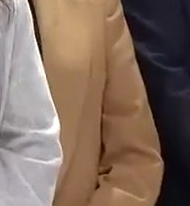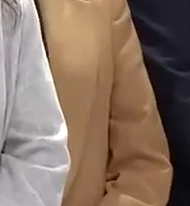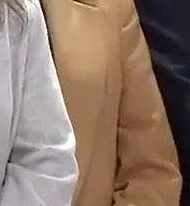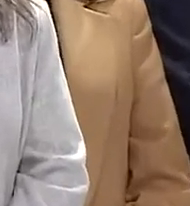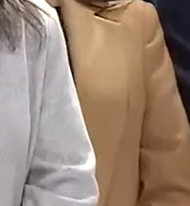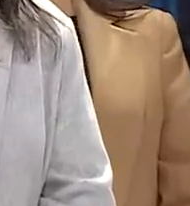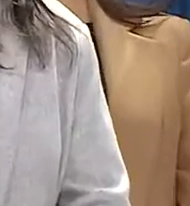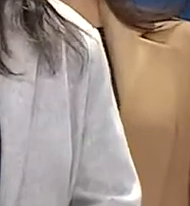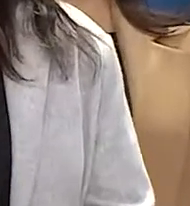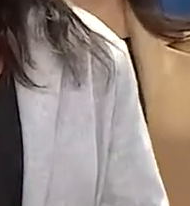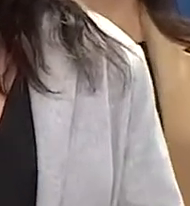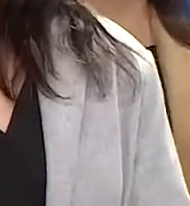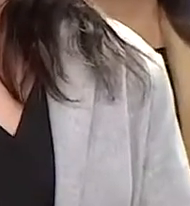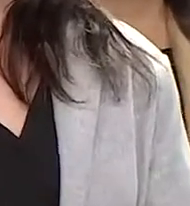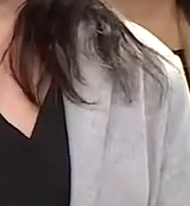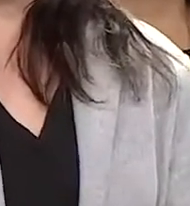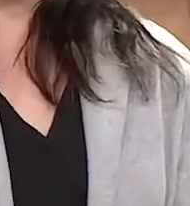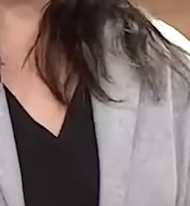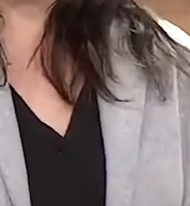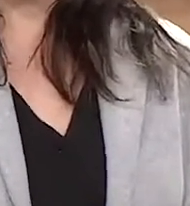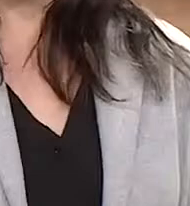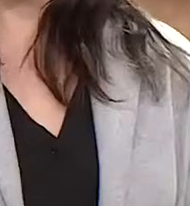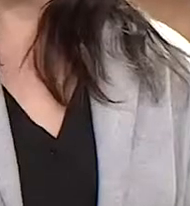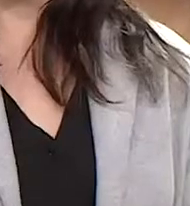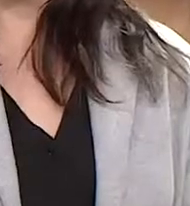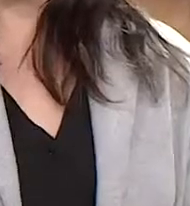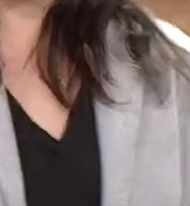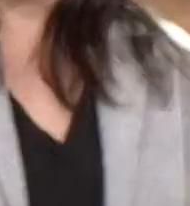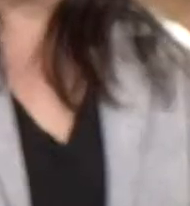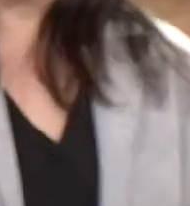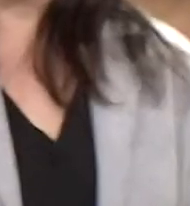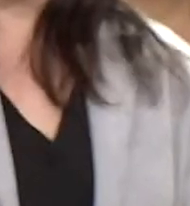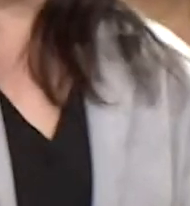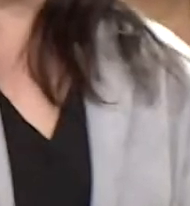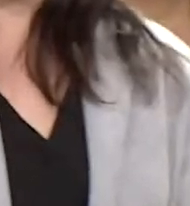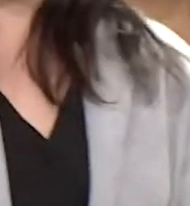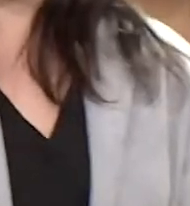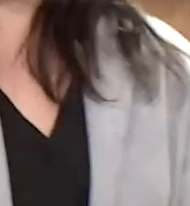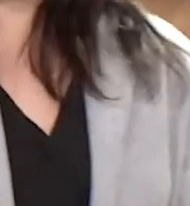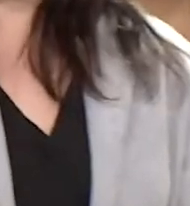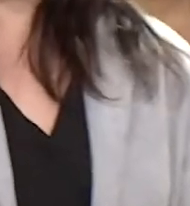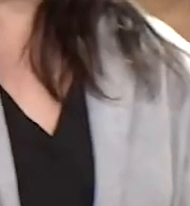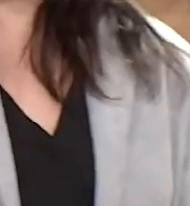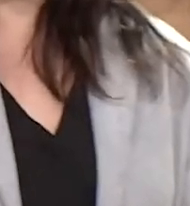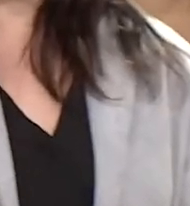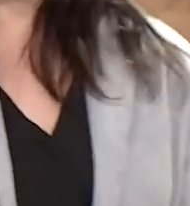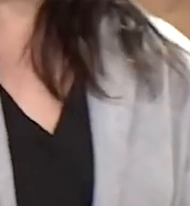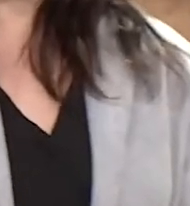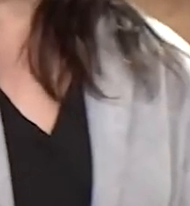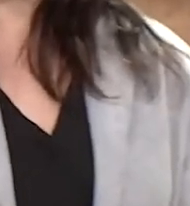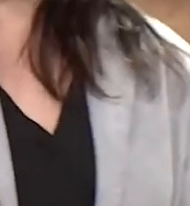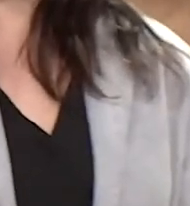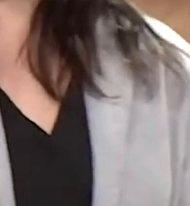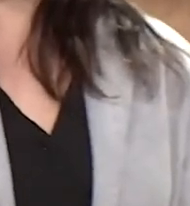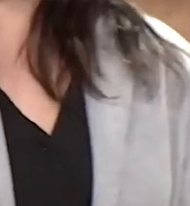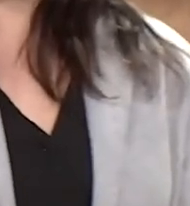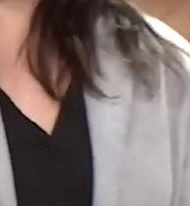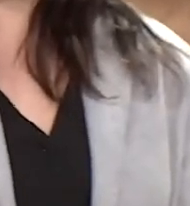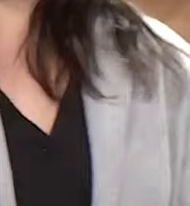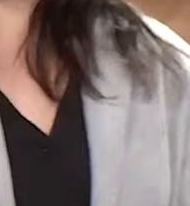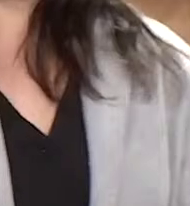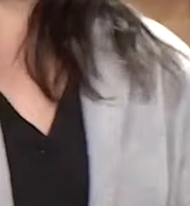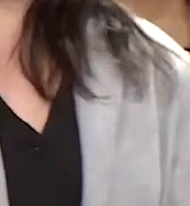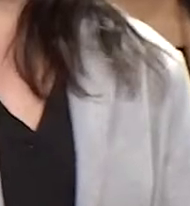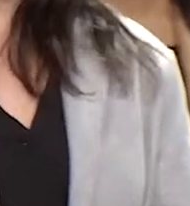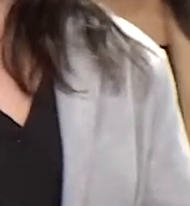las artes y los patrimonios y todos los ejecutivos de las fundaciones Integra prodemu tiempos nuevos